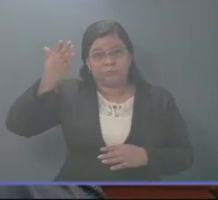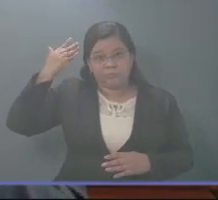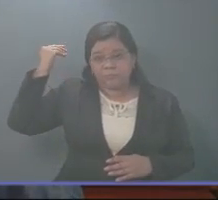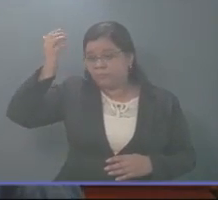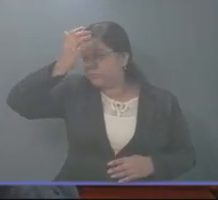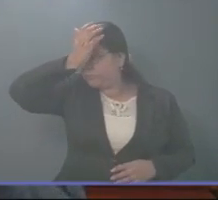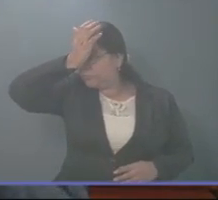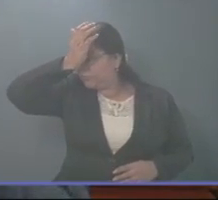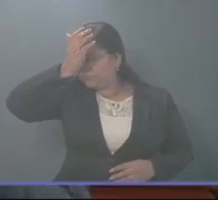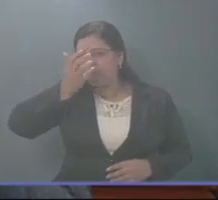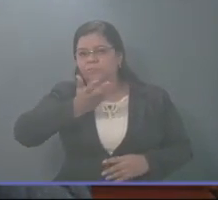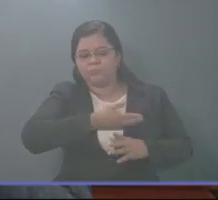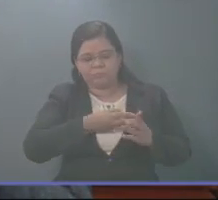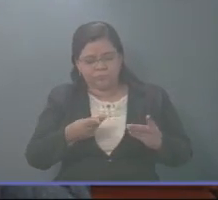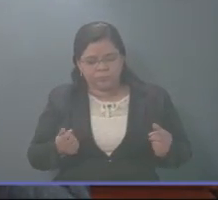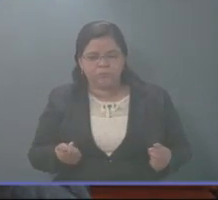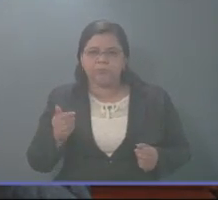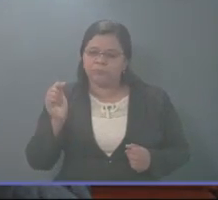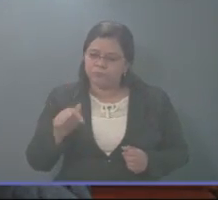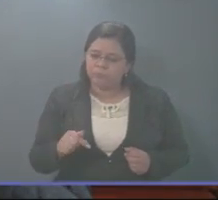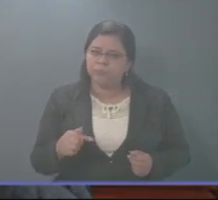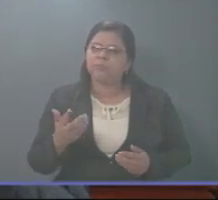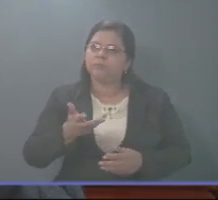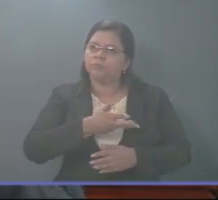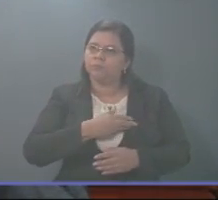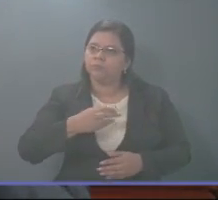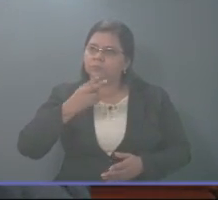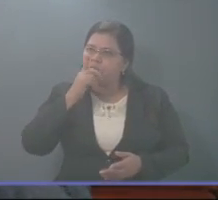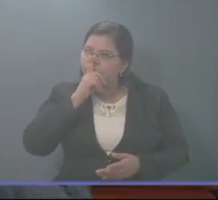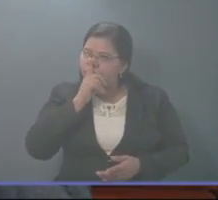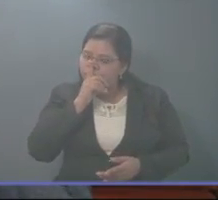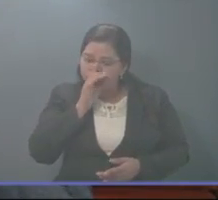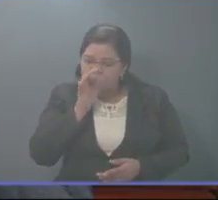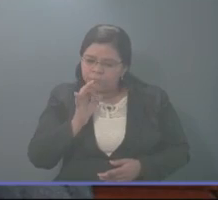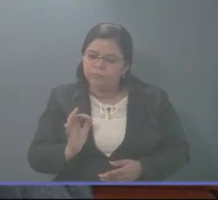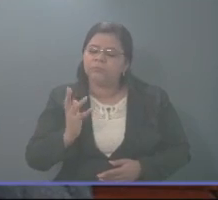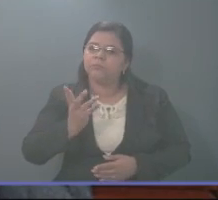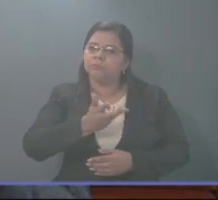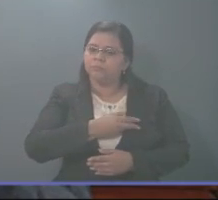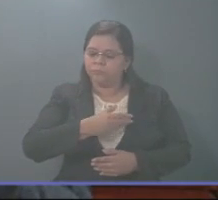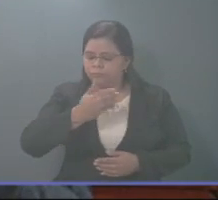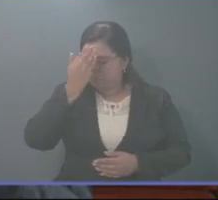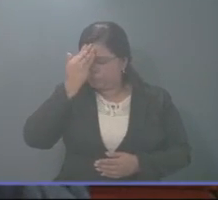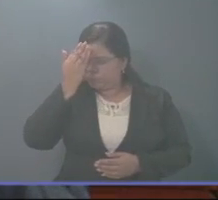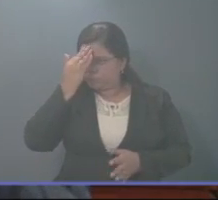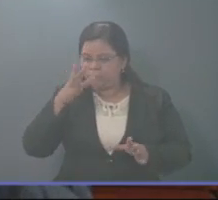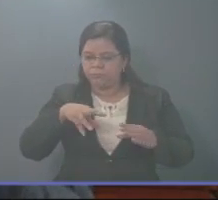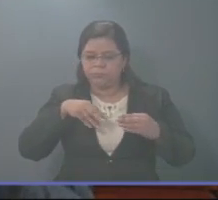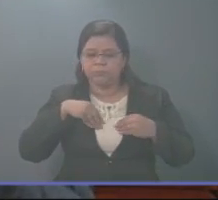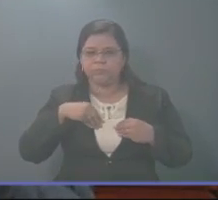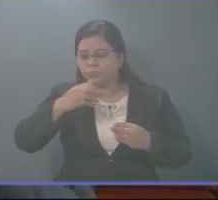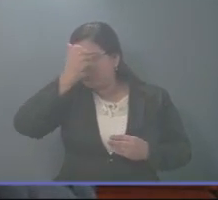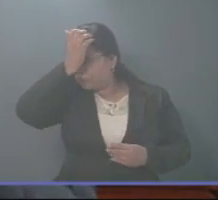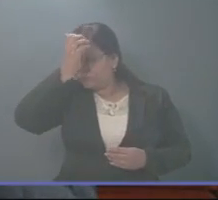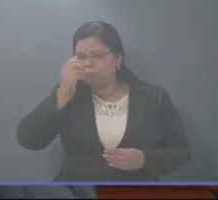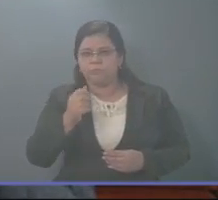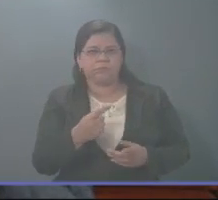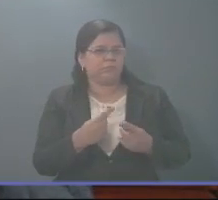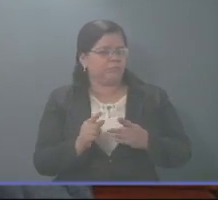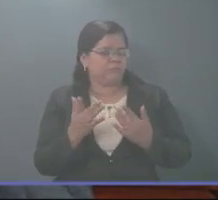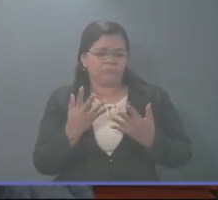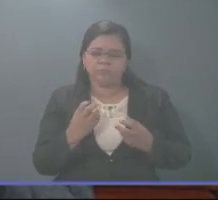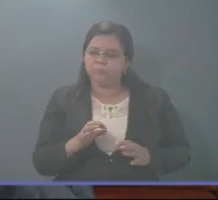pasado. Yo siempre lo he dicho, hay que tener la humildad de reconocer los errores y sobre todo hay que tener la inteligencia de no